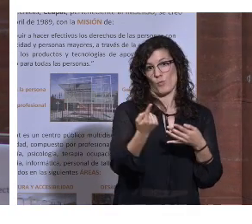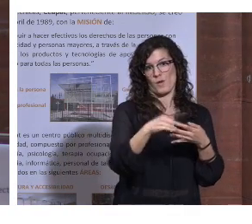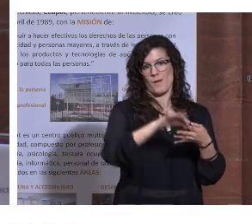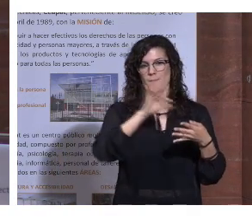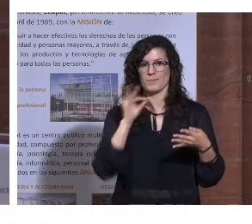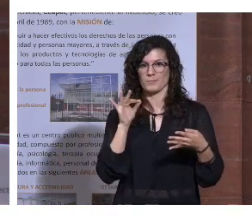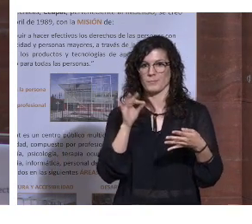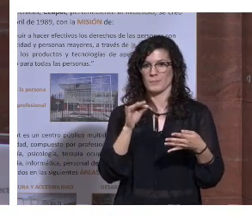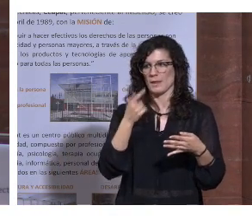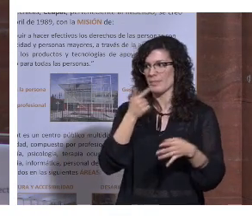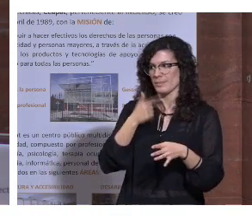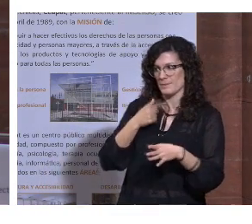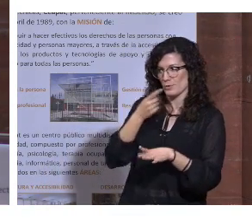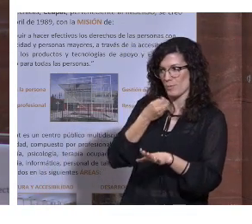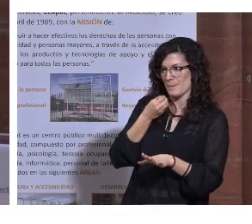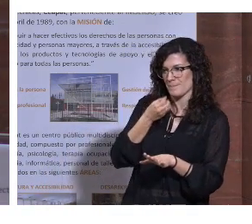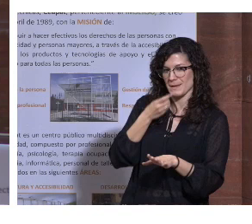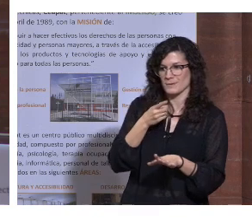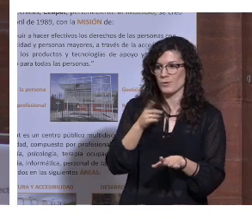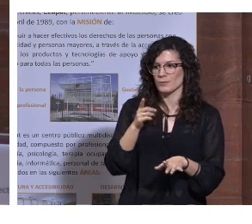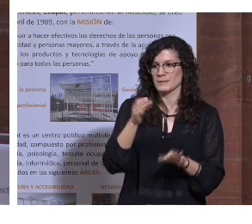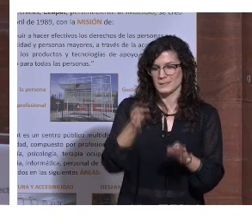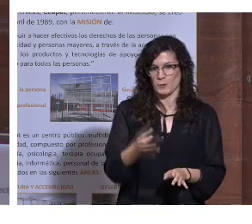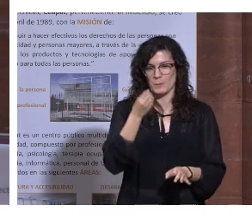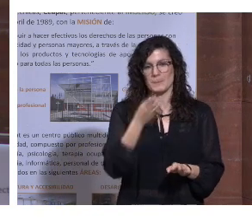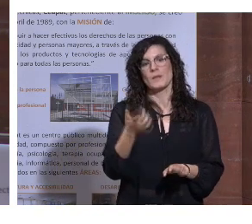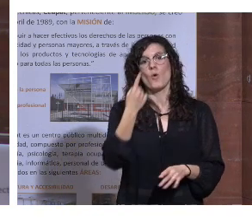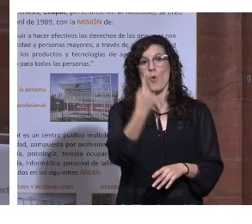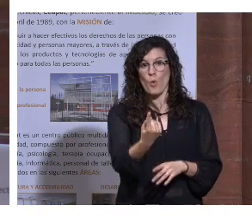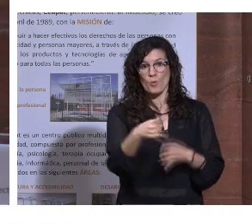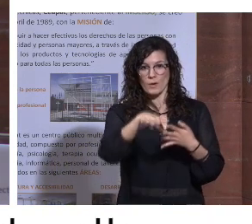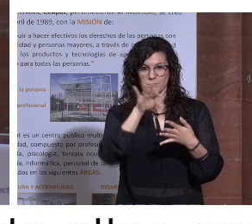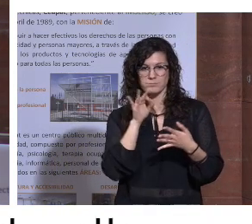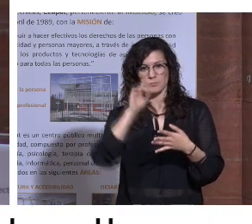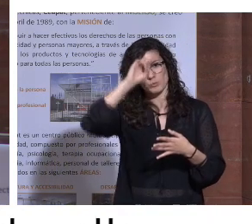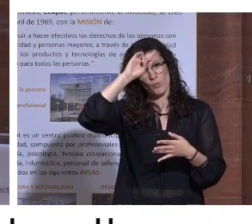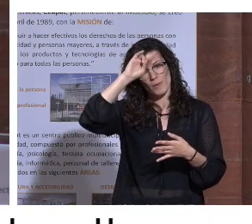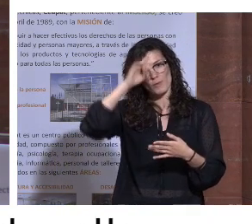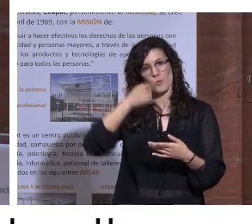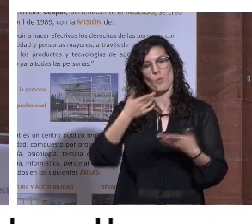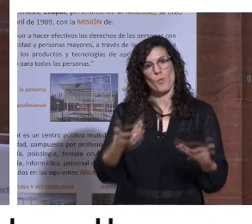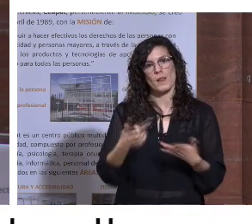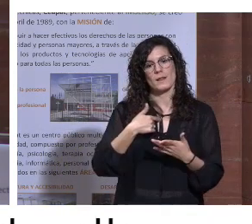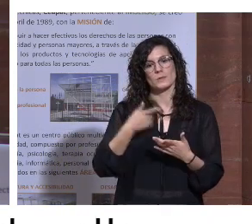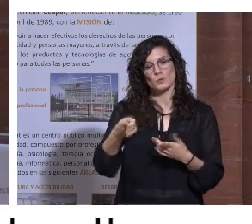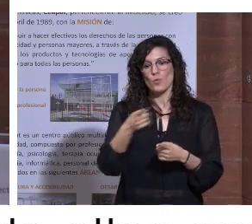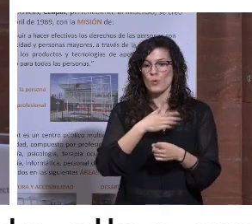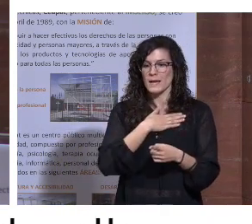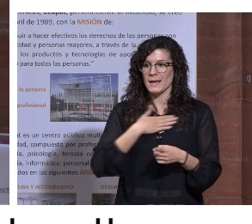volviéndome más chocha de lo normal. Una de ellas era que, querías retomar la